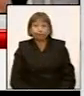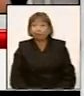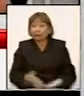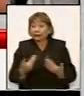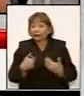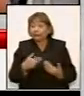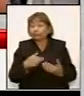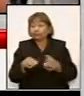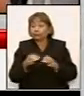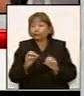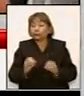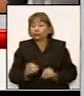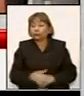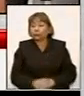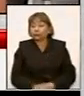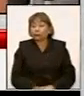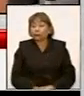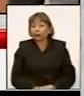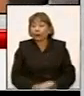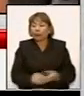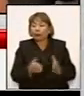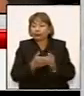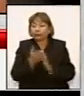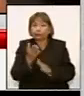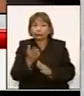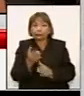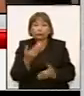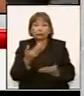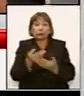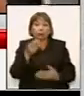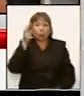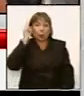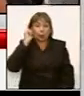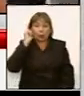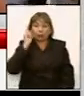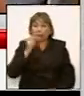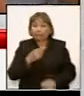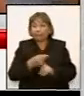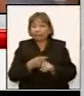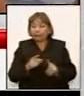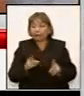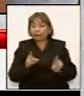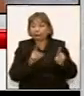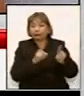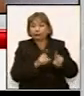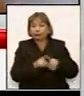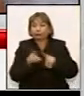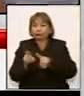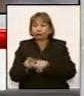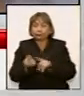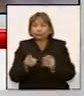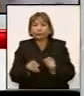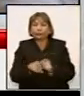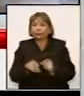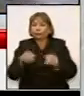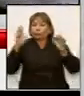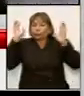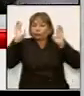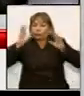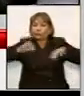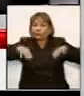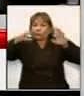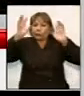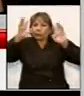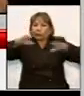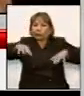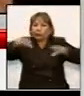culminando nuestras actividades, vamos a partir de aquí a Huánuco, pero también debido a las intensas lluvias han